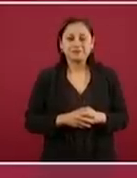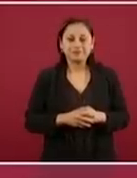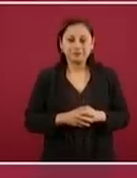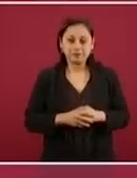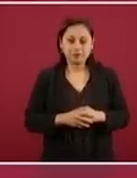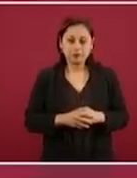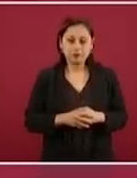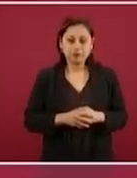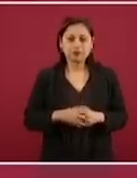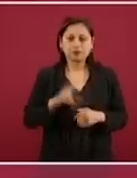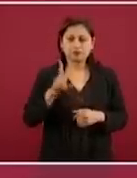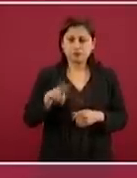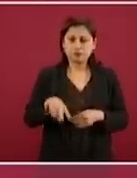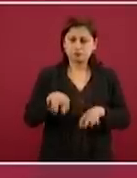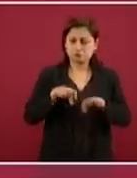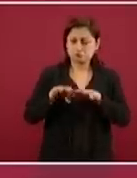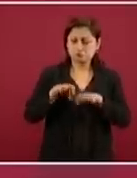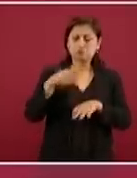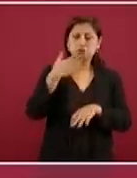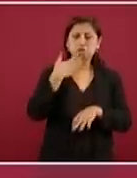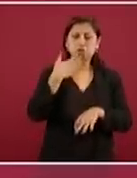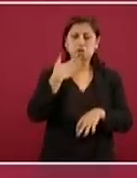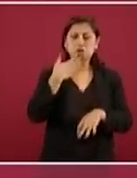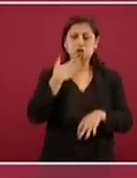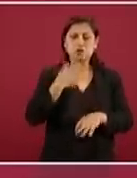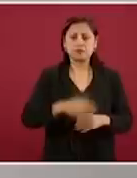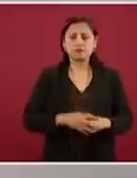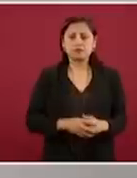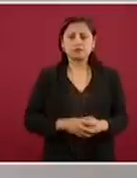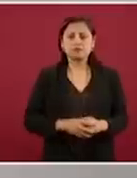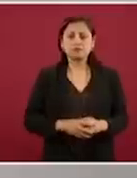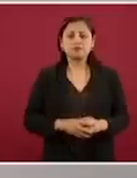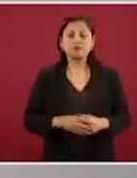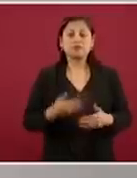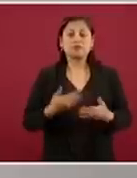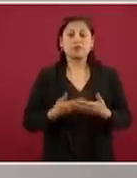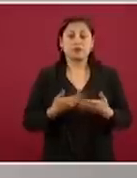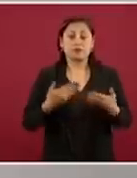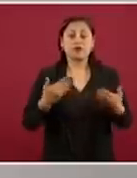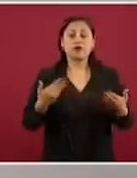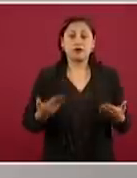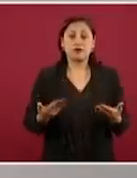y nos fue bastante bien. Y ahora lo mismo